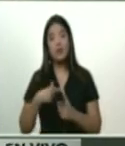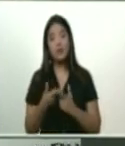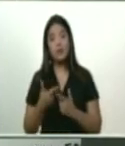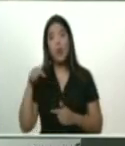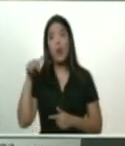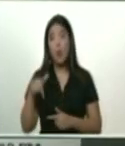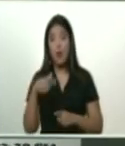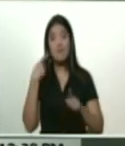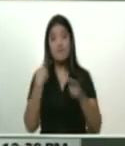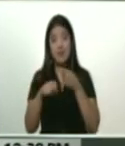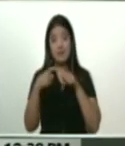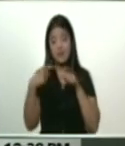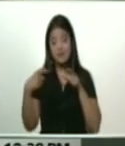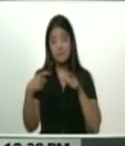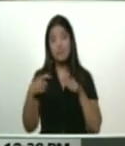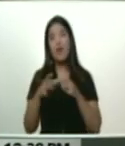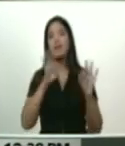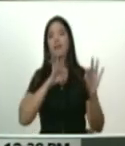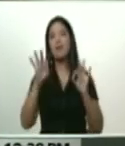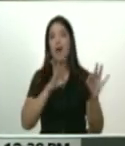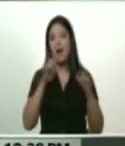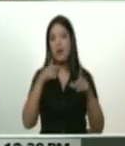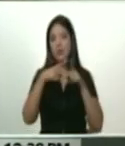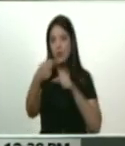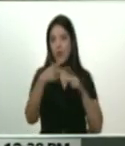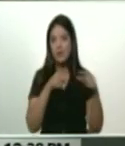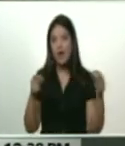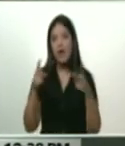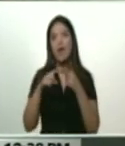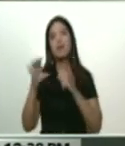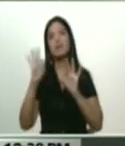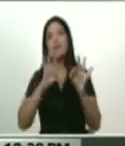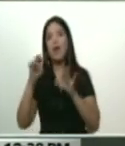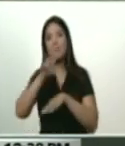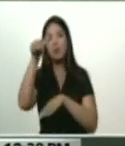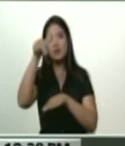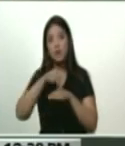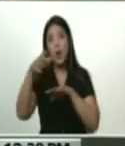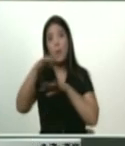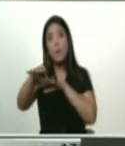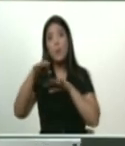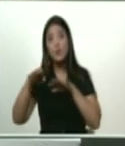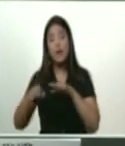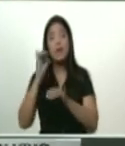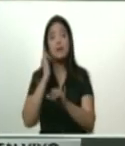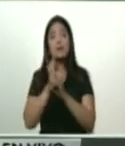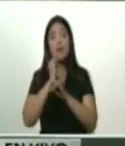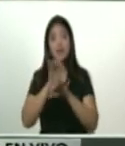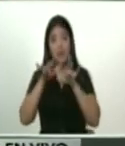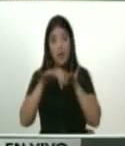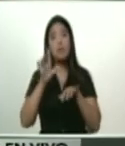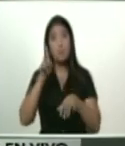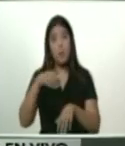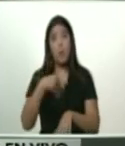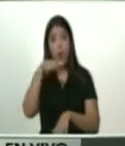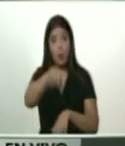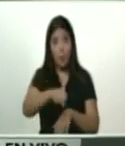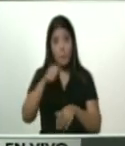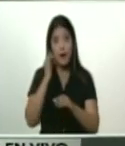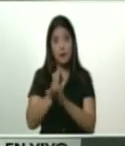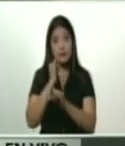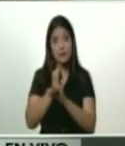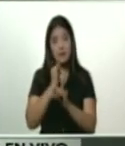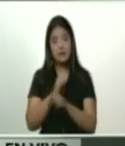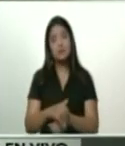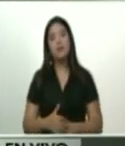hoy la preventa, Teatro Teresa Carreño, Teatro Nacional, Teatro Municipal, nuestra página web, también pueden adquirir entradas a través